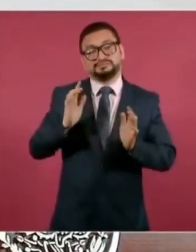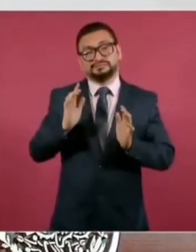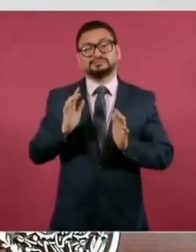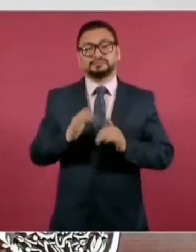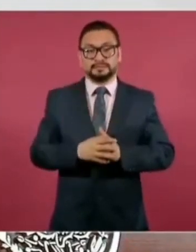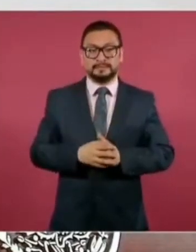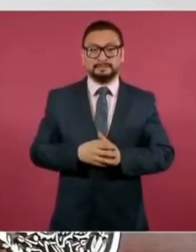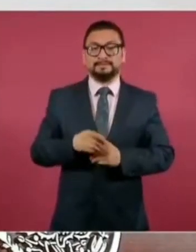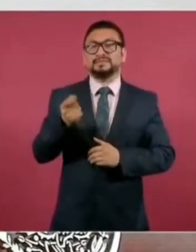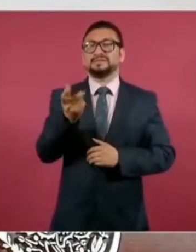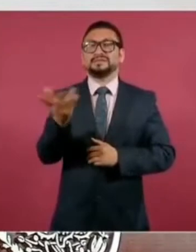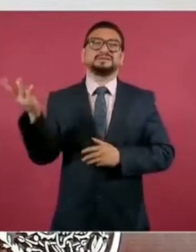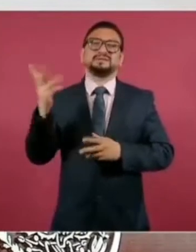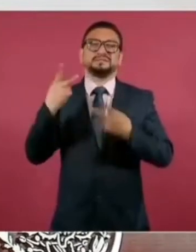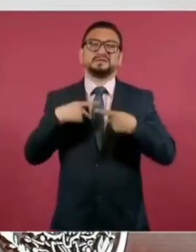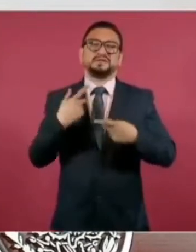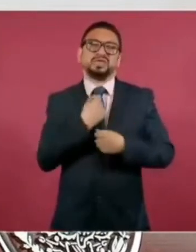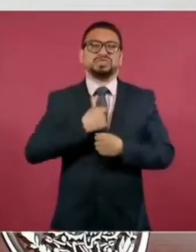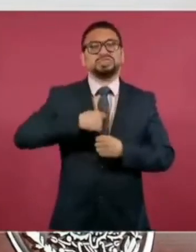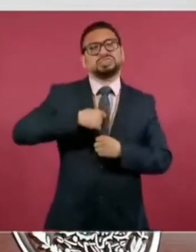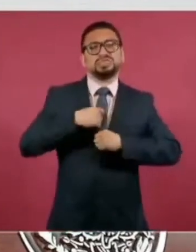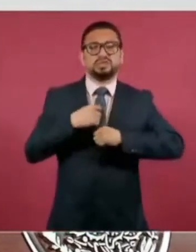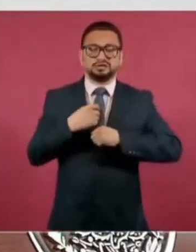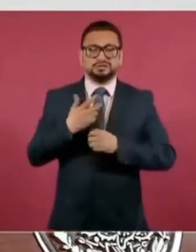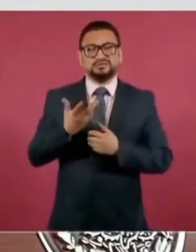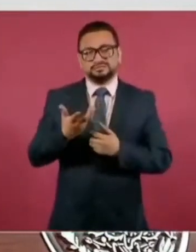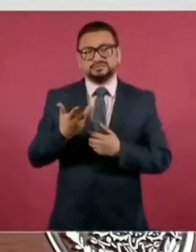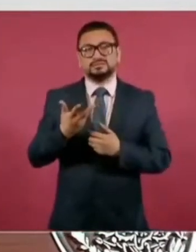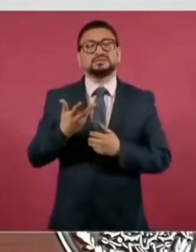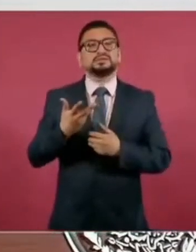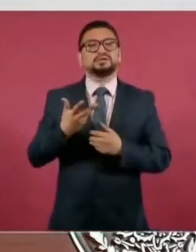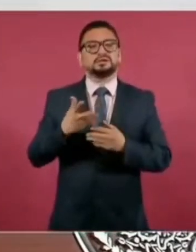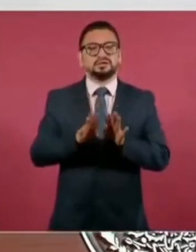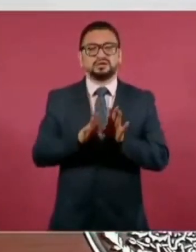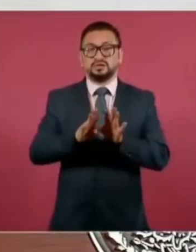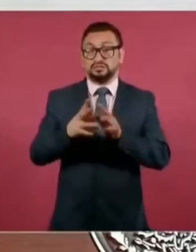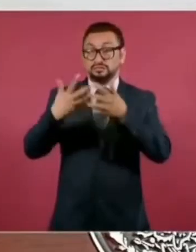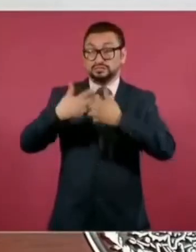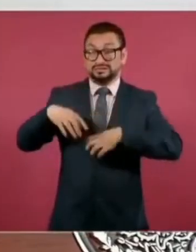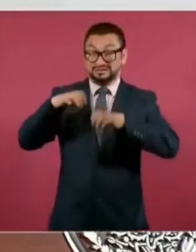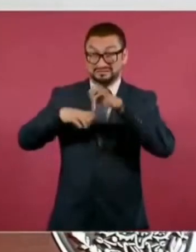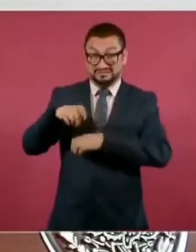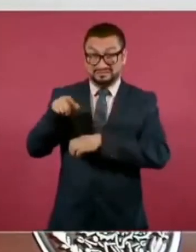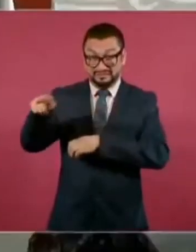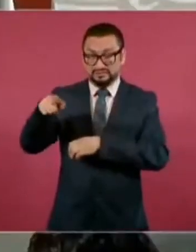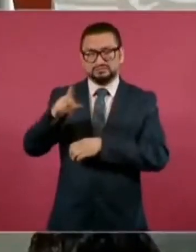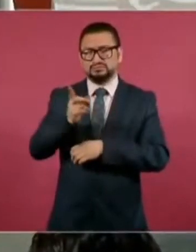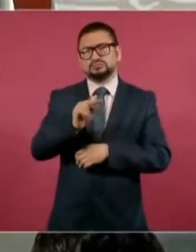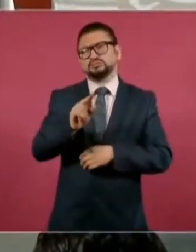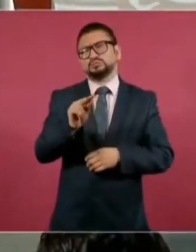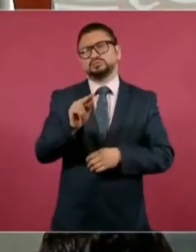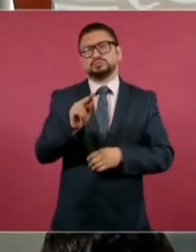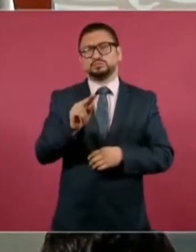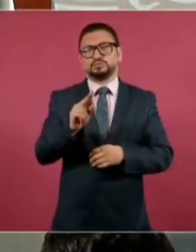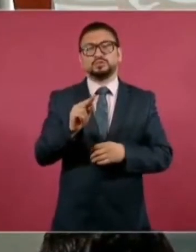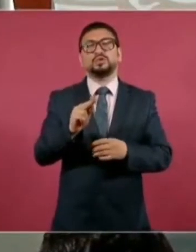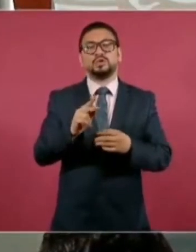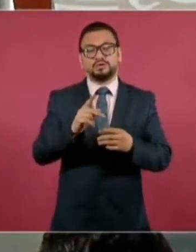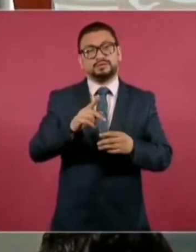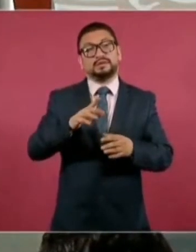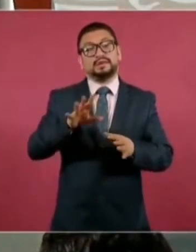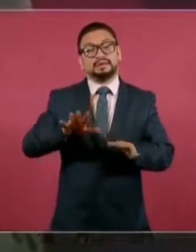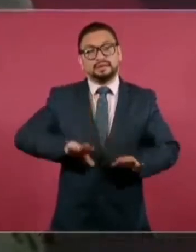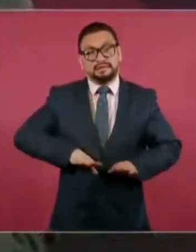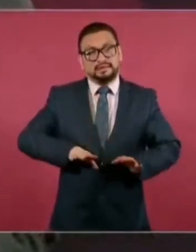a los traficantes de influencia, no necesariamente a los empresarios, porque también hay que